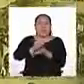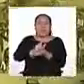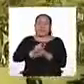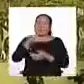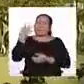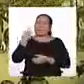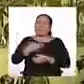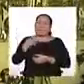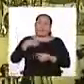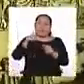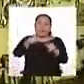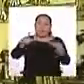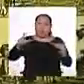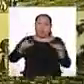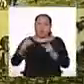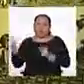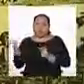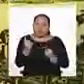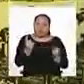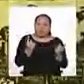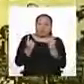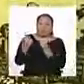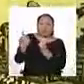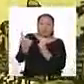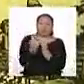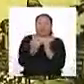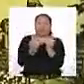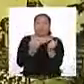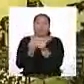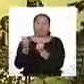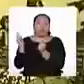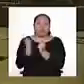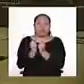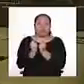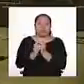siempre fue un lugar de encuentro, de síntesis.